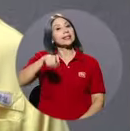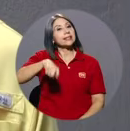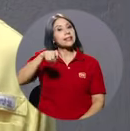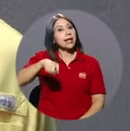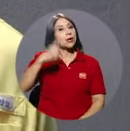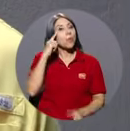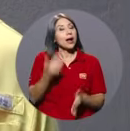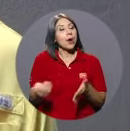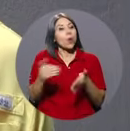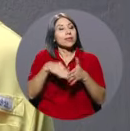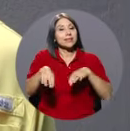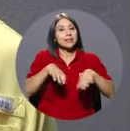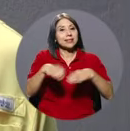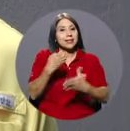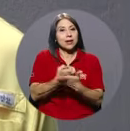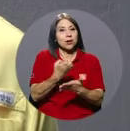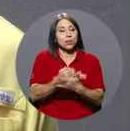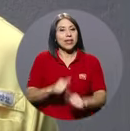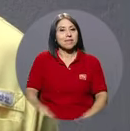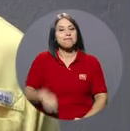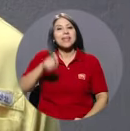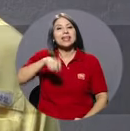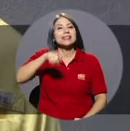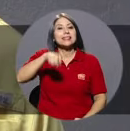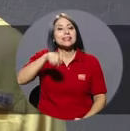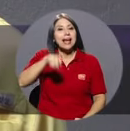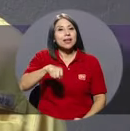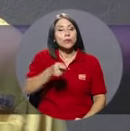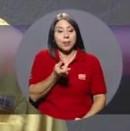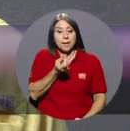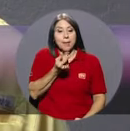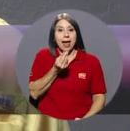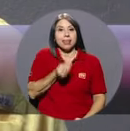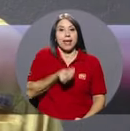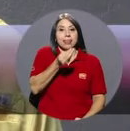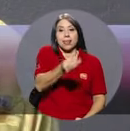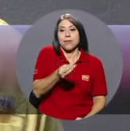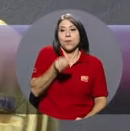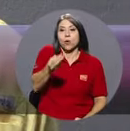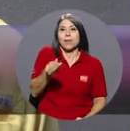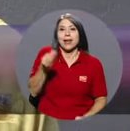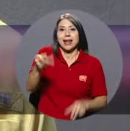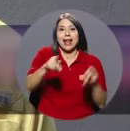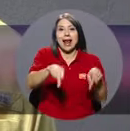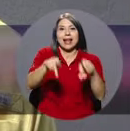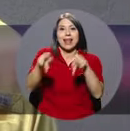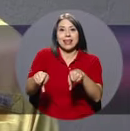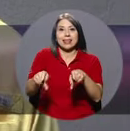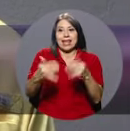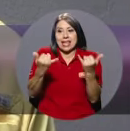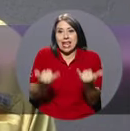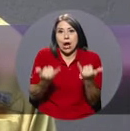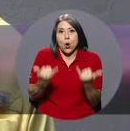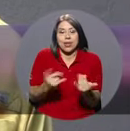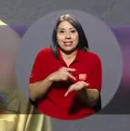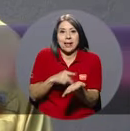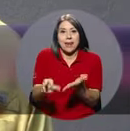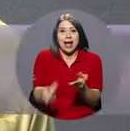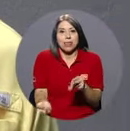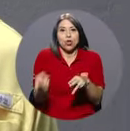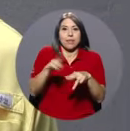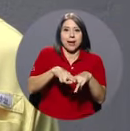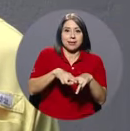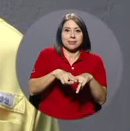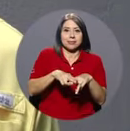Es necesario para reactivar la economía devolverle plata a la gente que hoy está pagando de más. Y